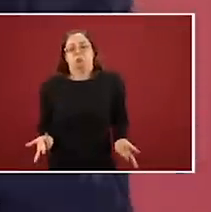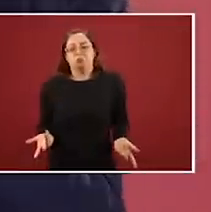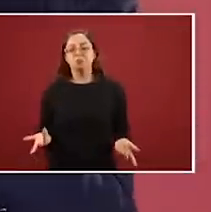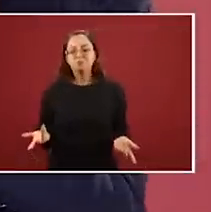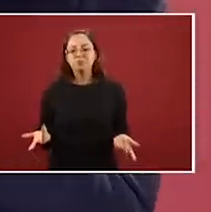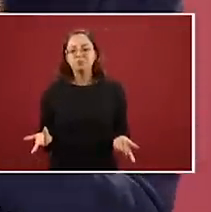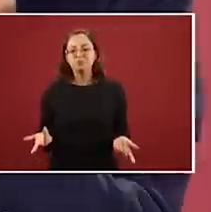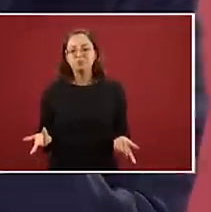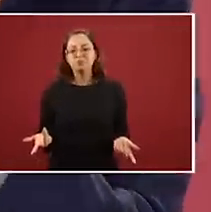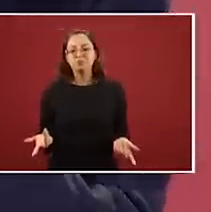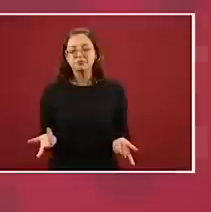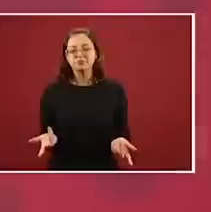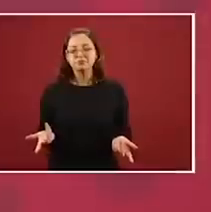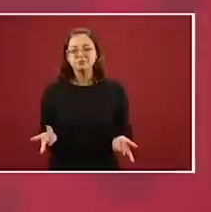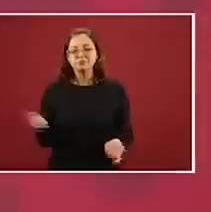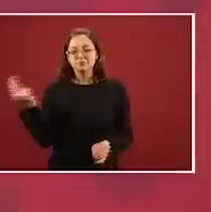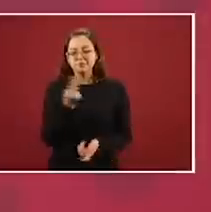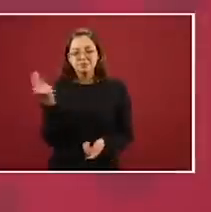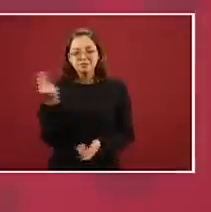O sea, necesitamos